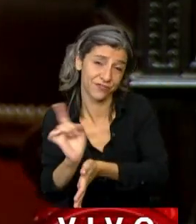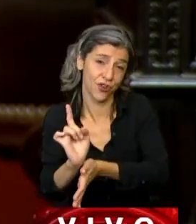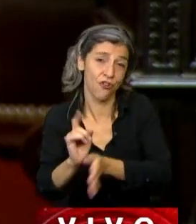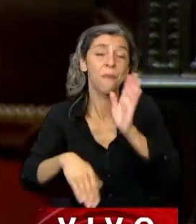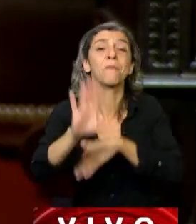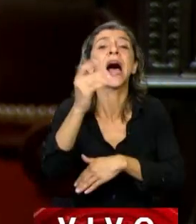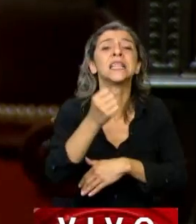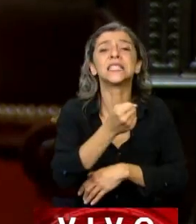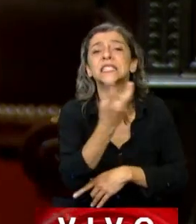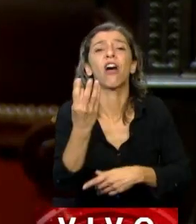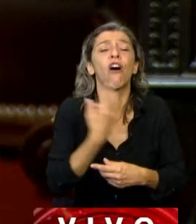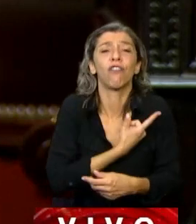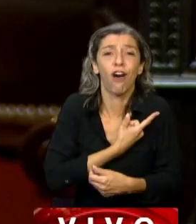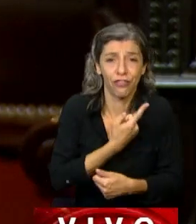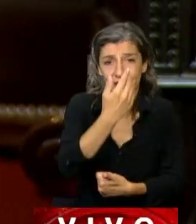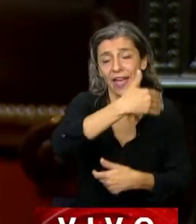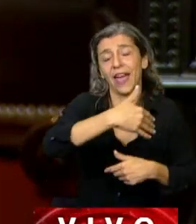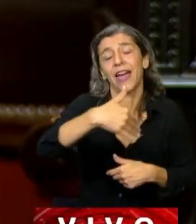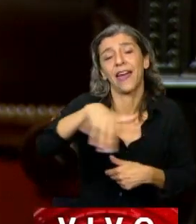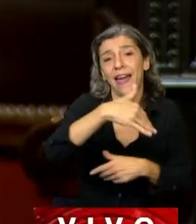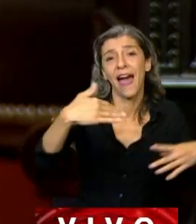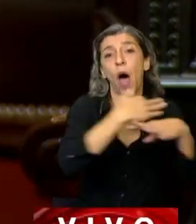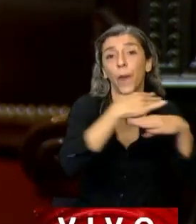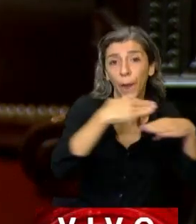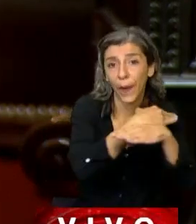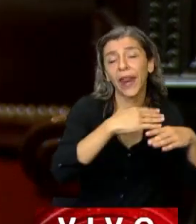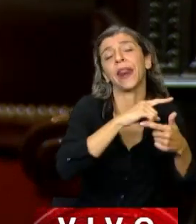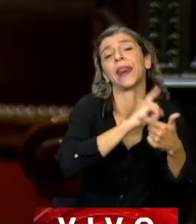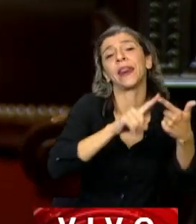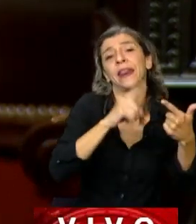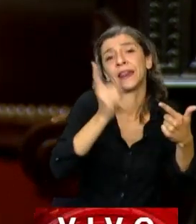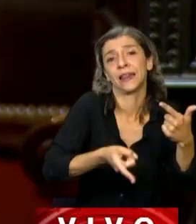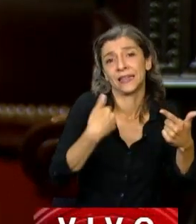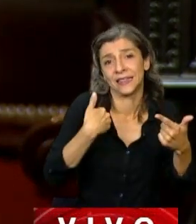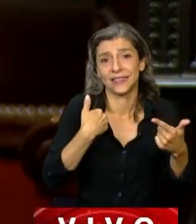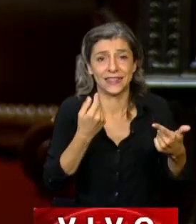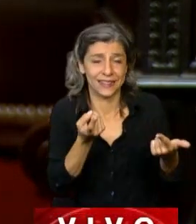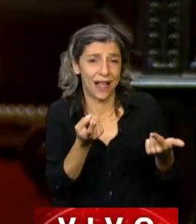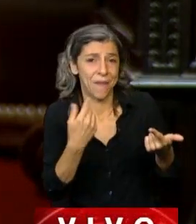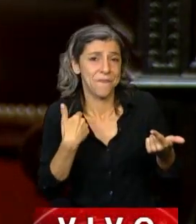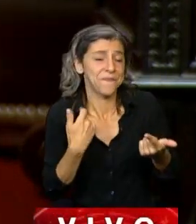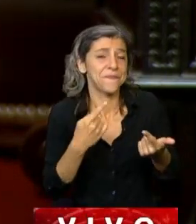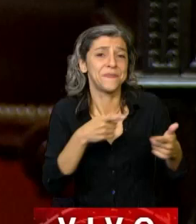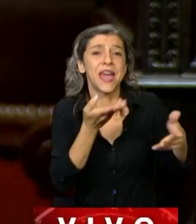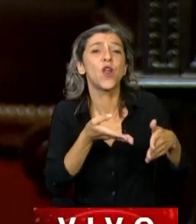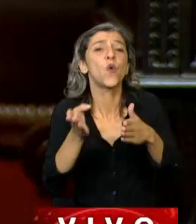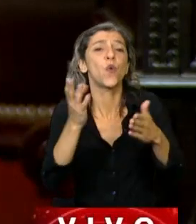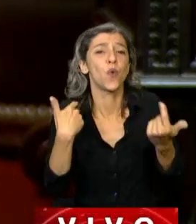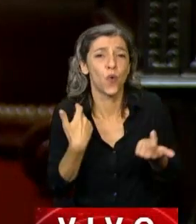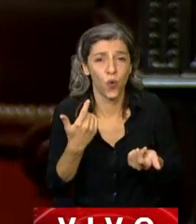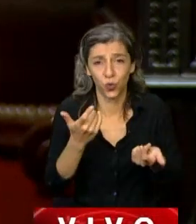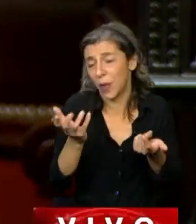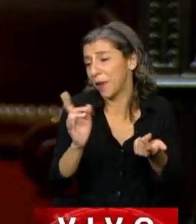avenidas. ¿Quién la aplica? ¿La Agencia Nacional de Seguridad Vial? ¿La Gendarmería? No tienen